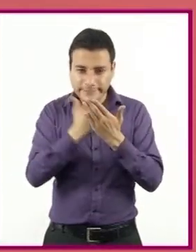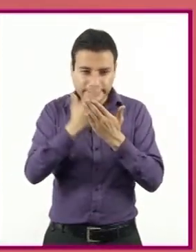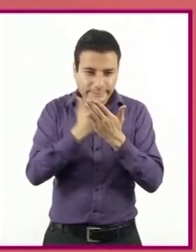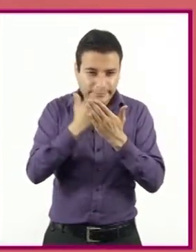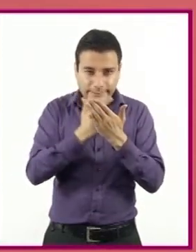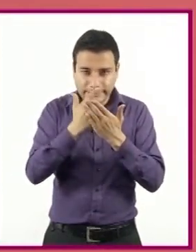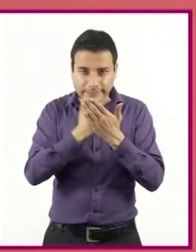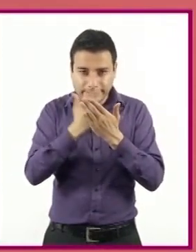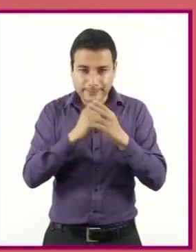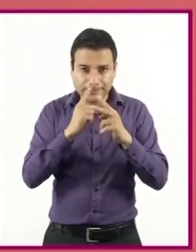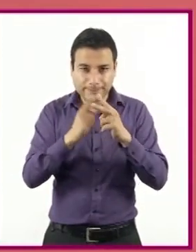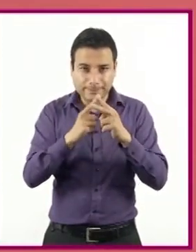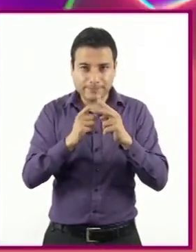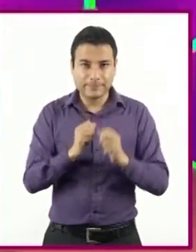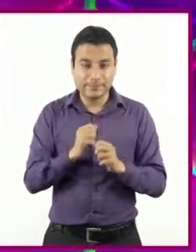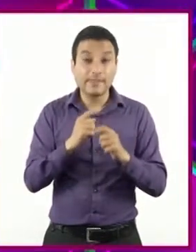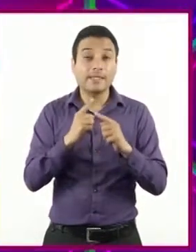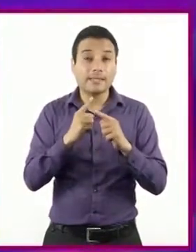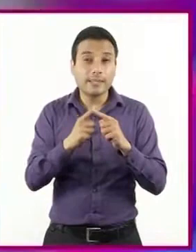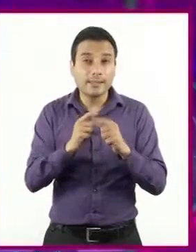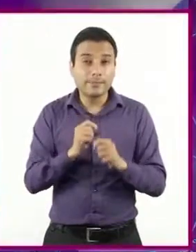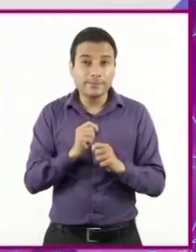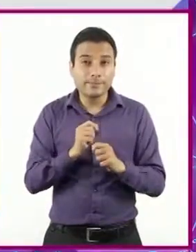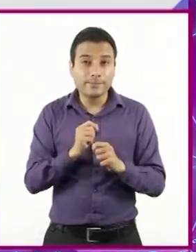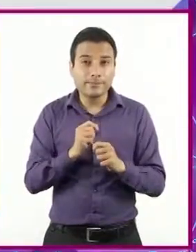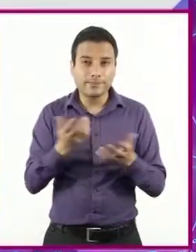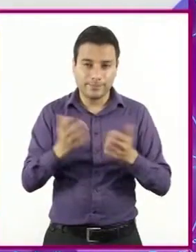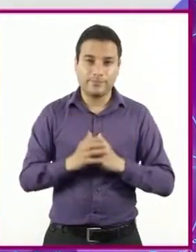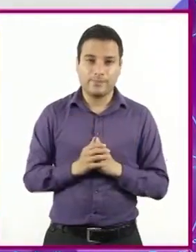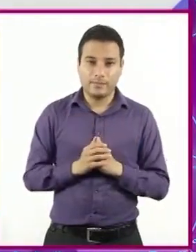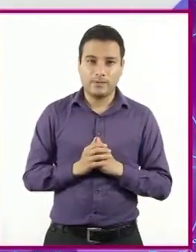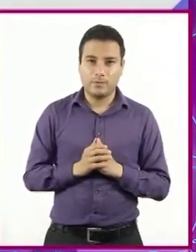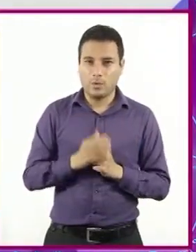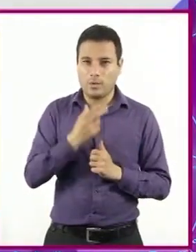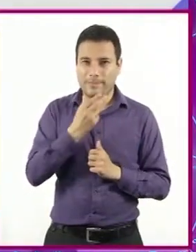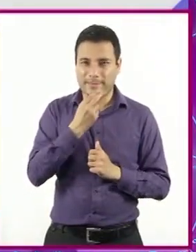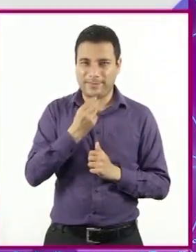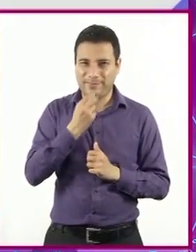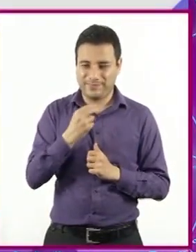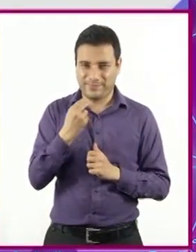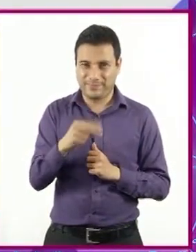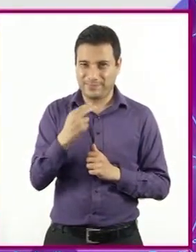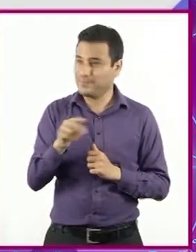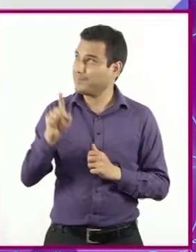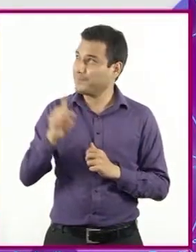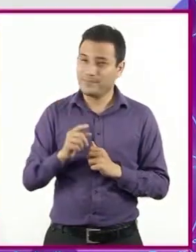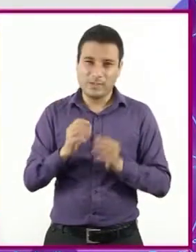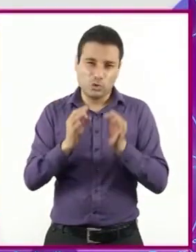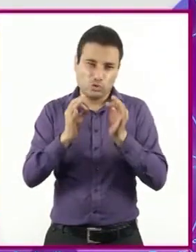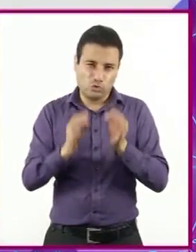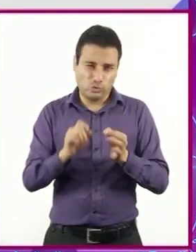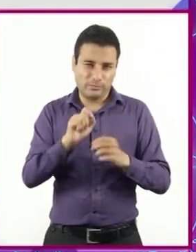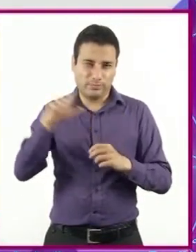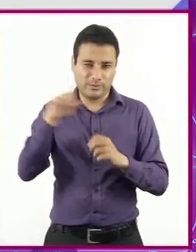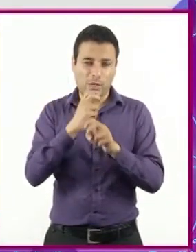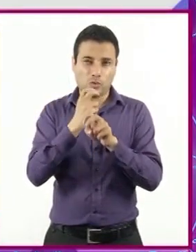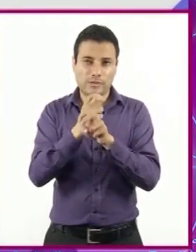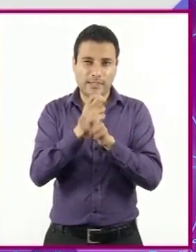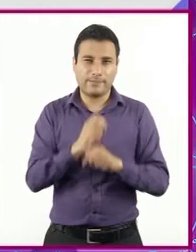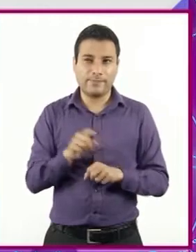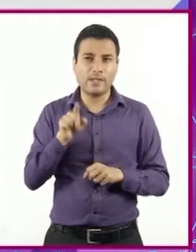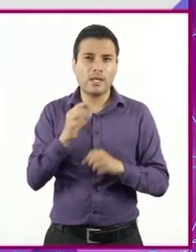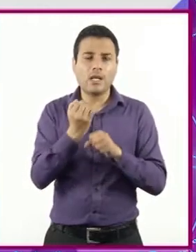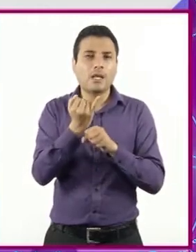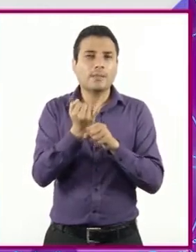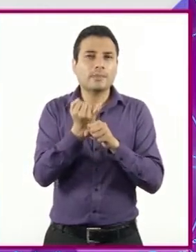volumen determinado de un gas fue Johann Joseph Loschmidt, químico y físico austriaco, cuya obra principal se centra en